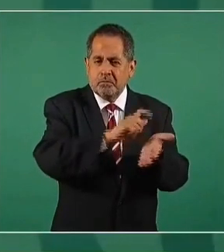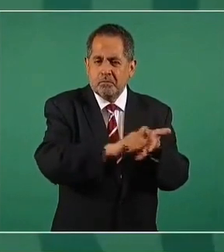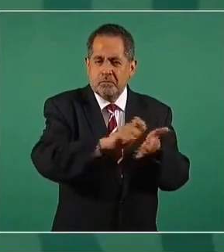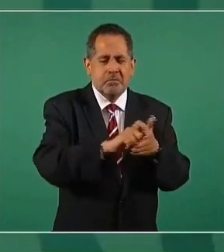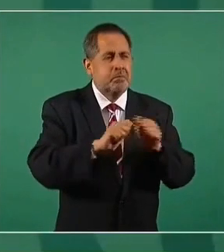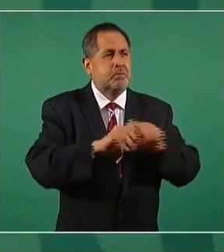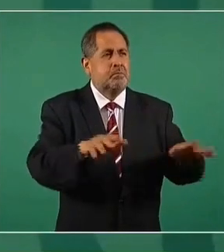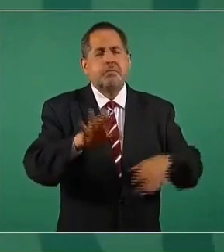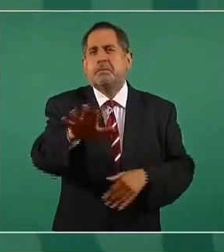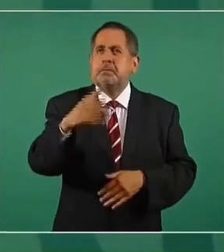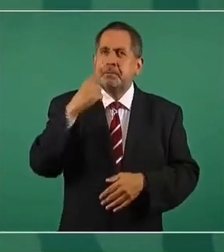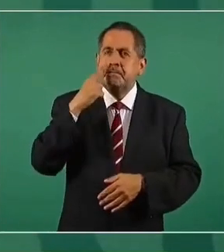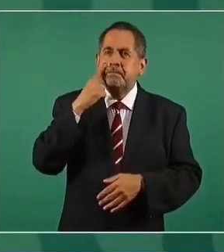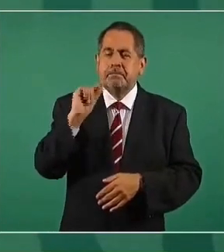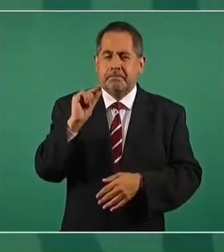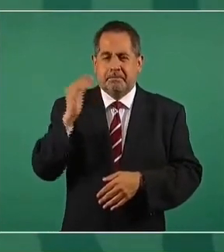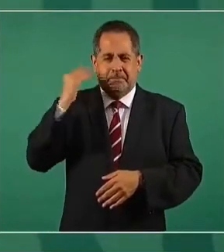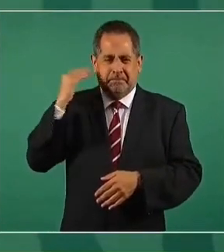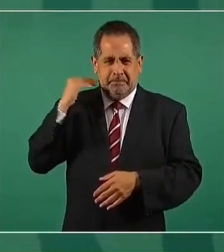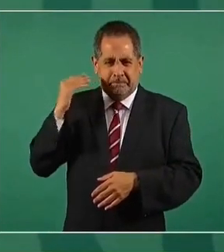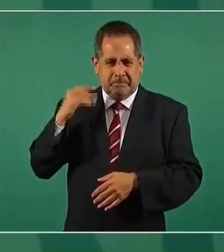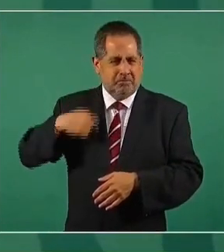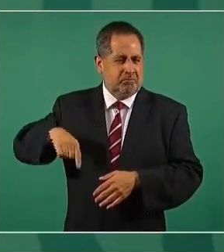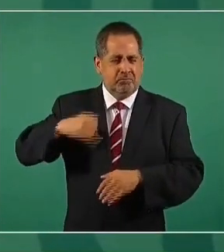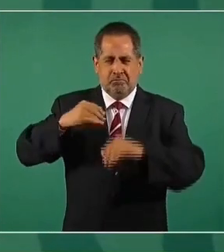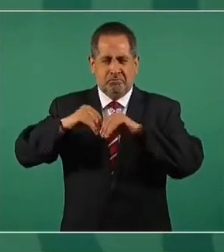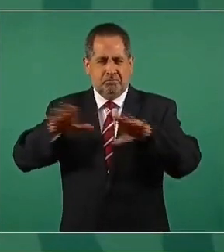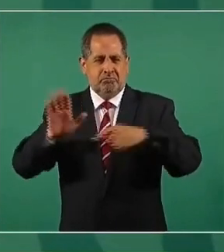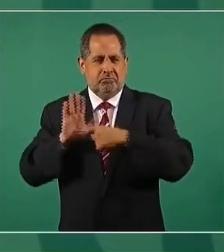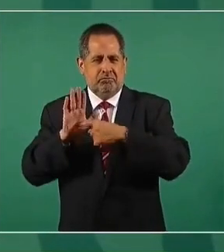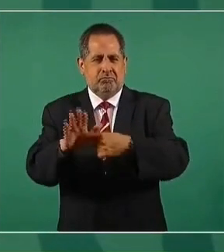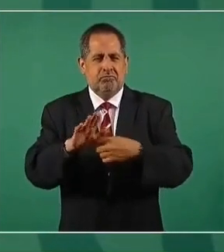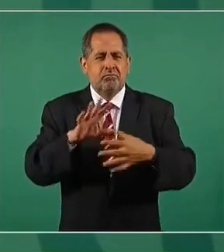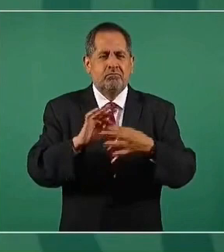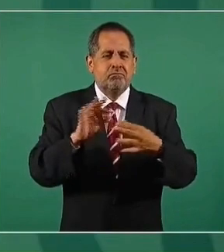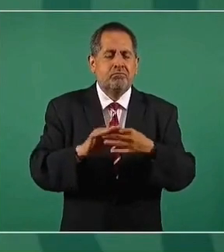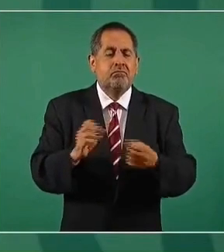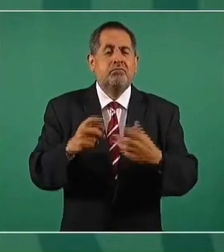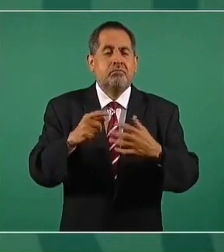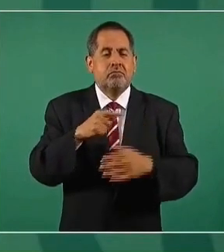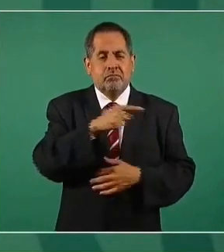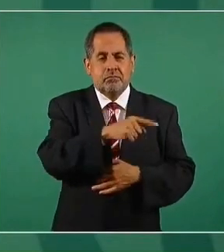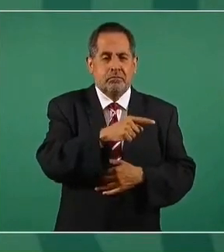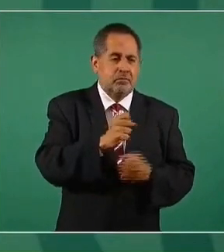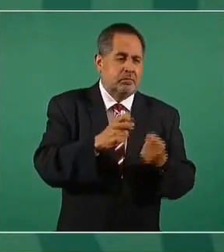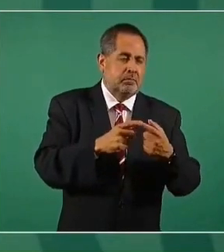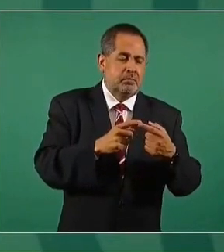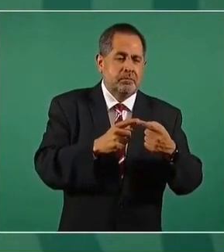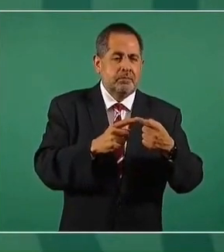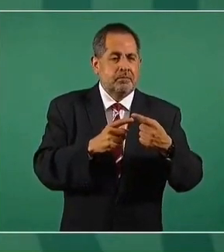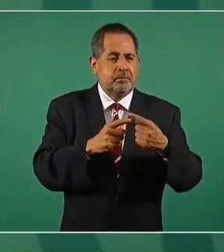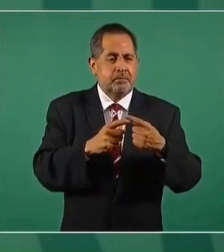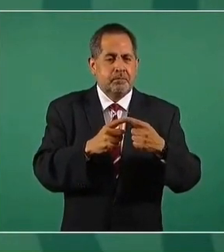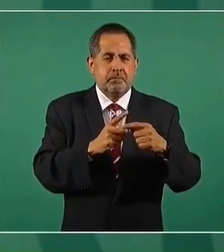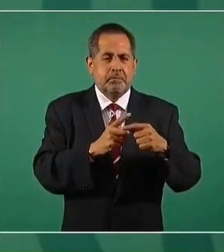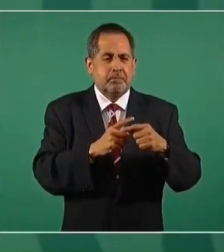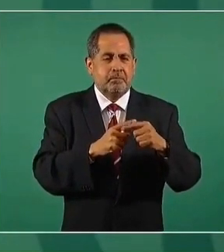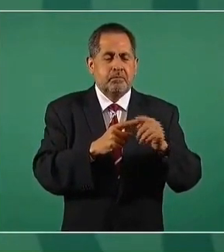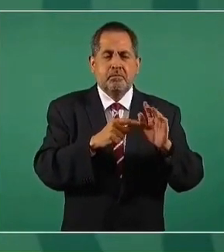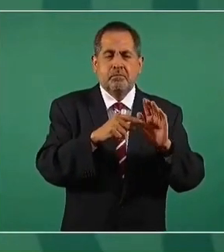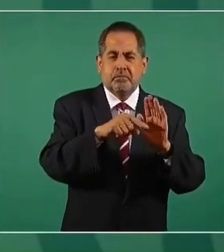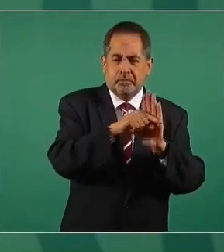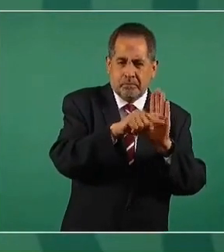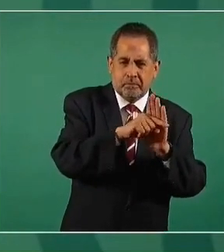Hace poco dimos a conocer las menciones buenas y malas sobre los partidos.